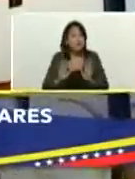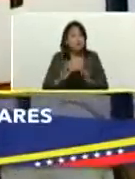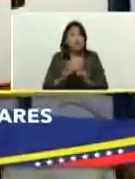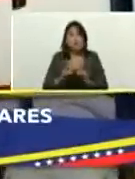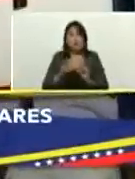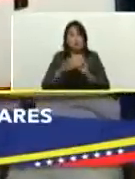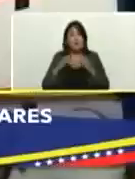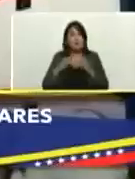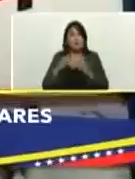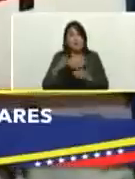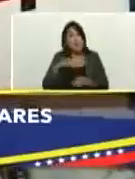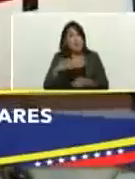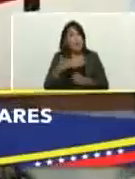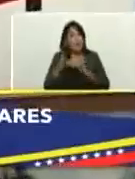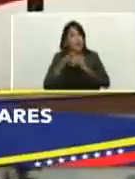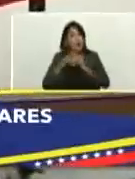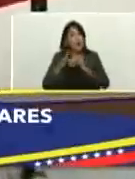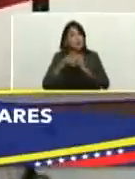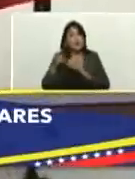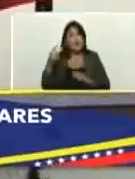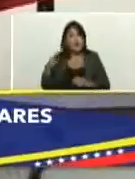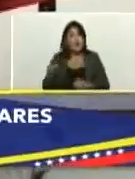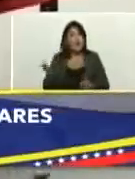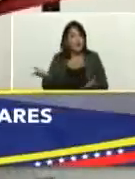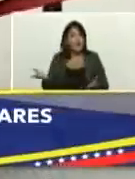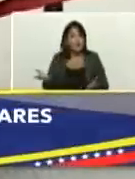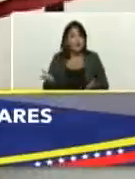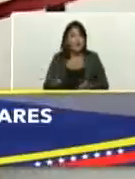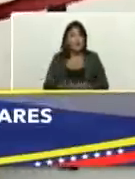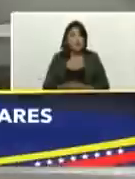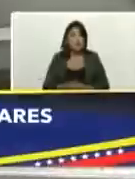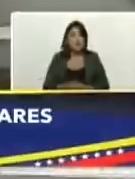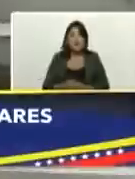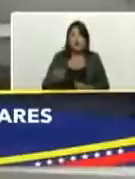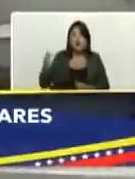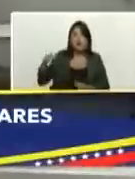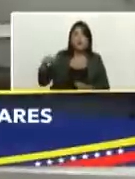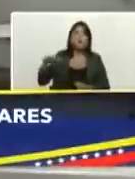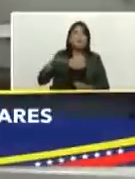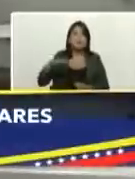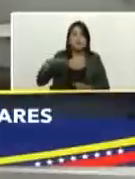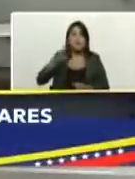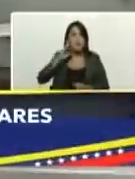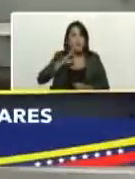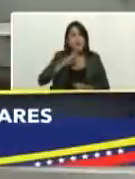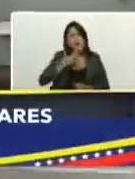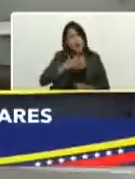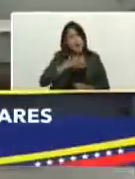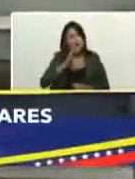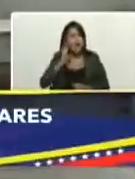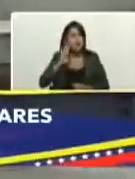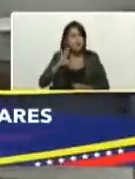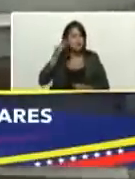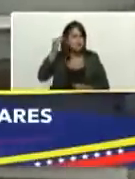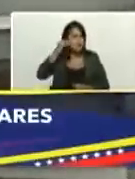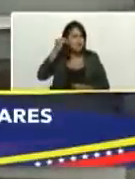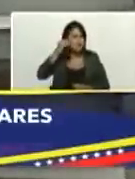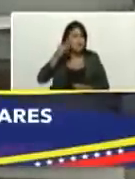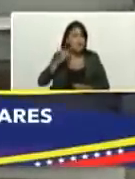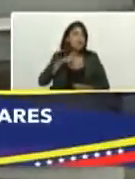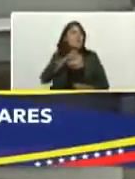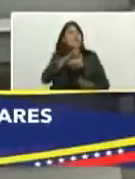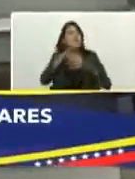como decimos aquí en el sur y en el oriente del país. Nos encontramos con la familia Linares